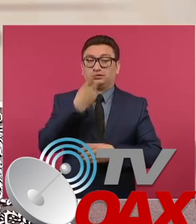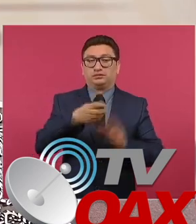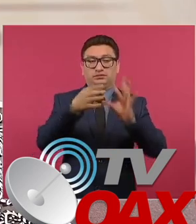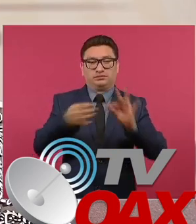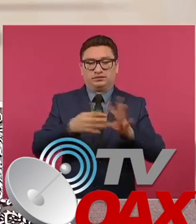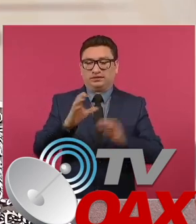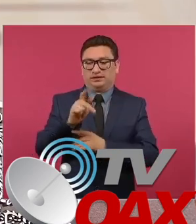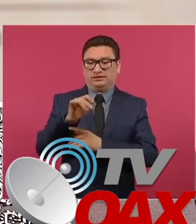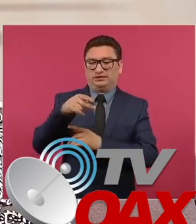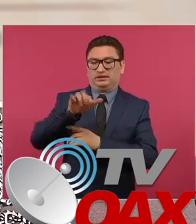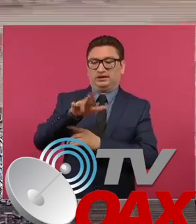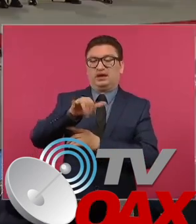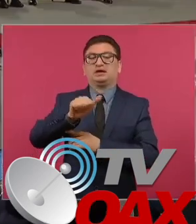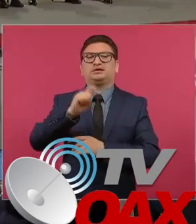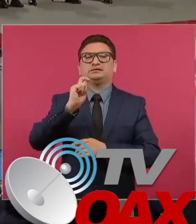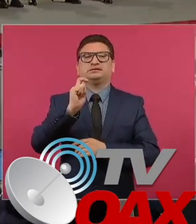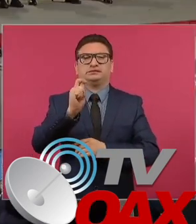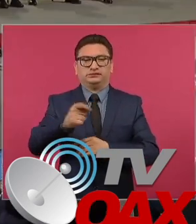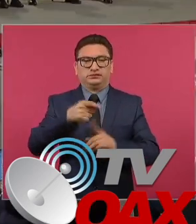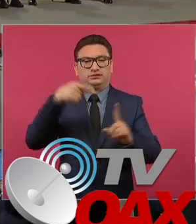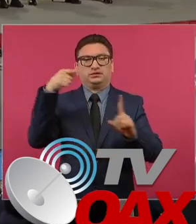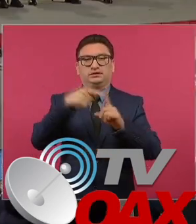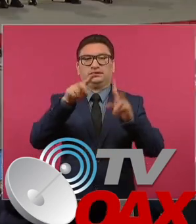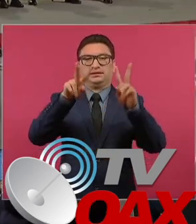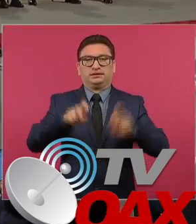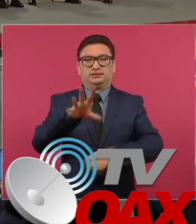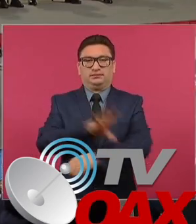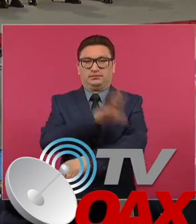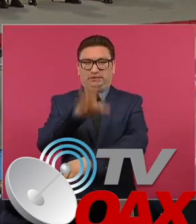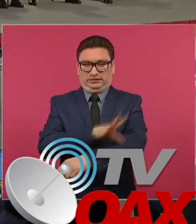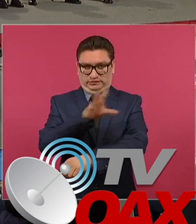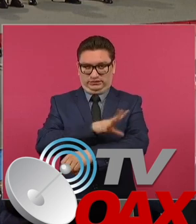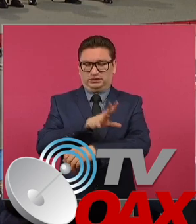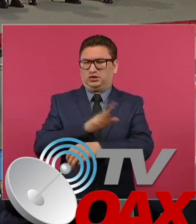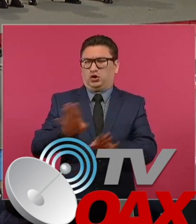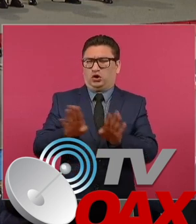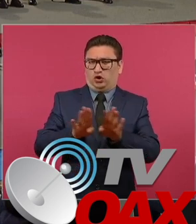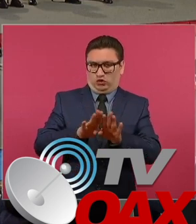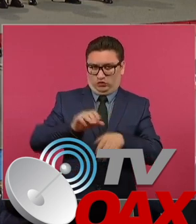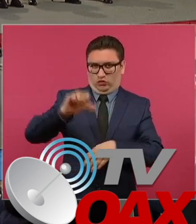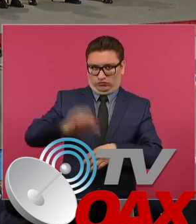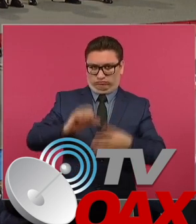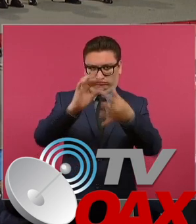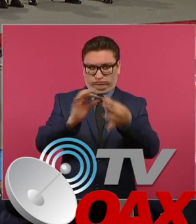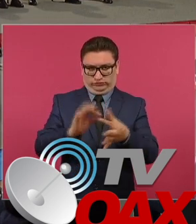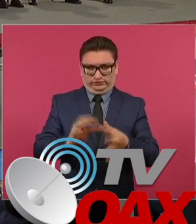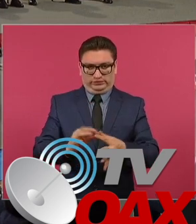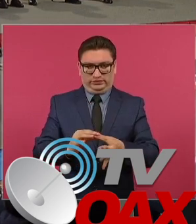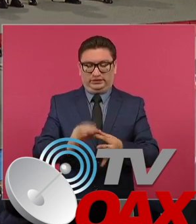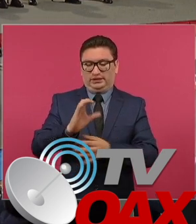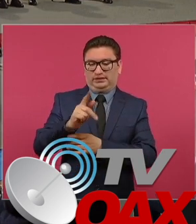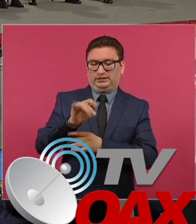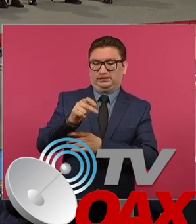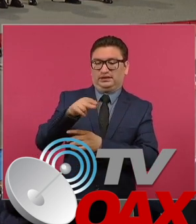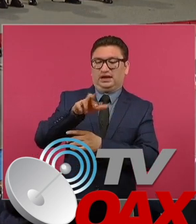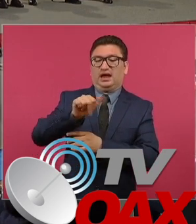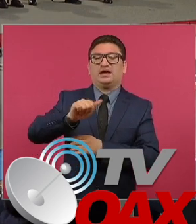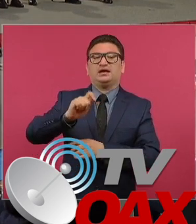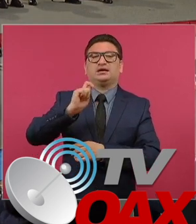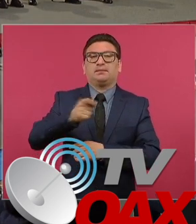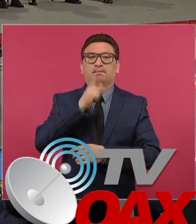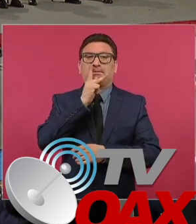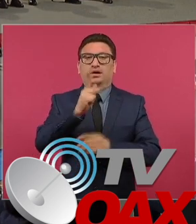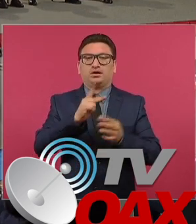catenaria, que va muy enfocado con todos los temas de energía que se van a tratar el día de hoy. La palabra catenaria significa